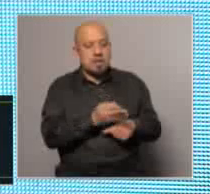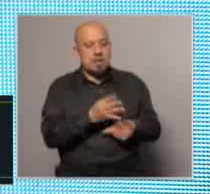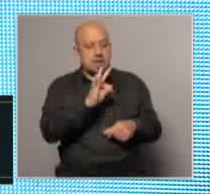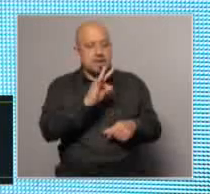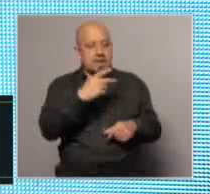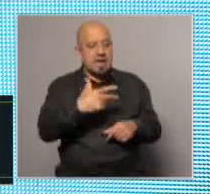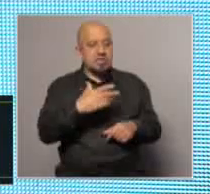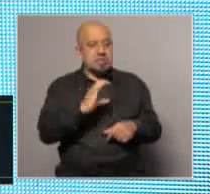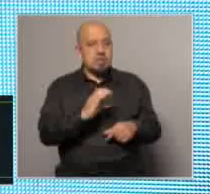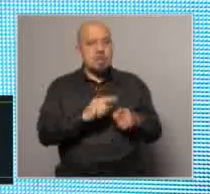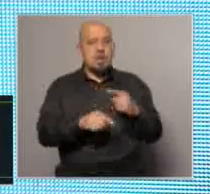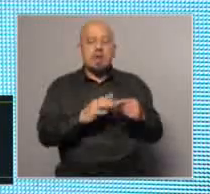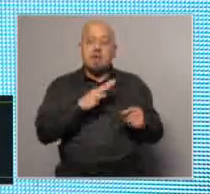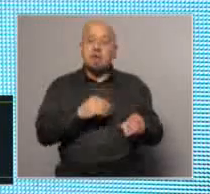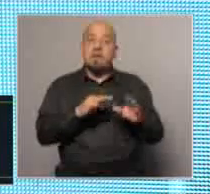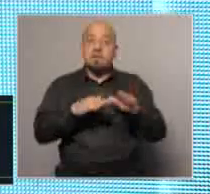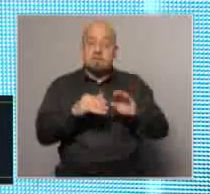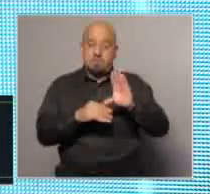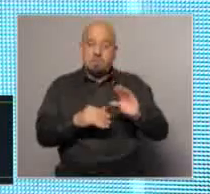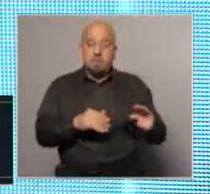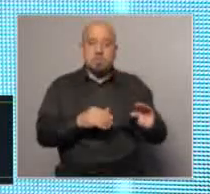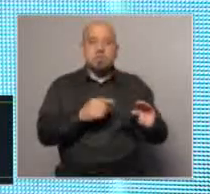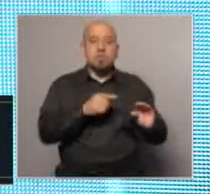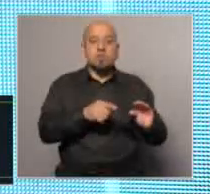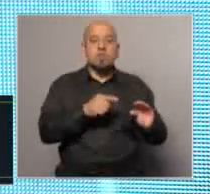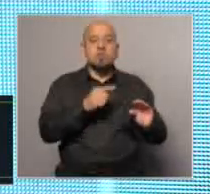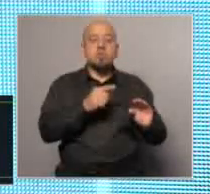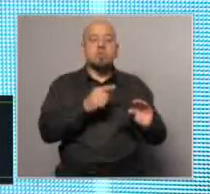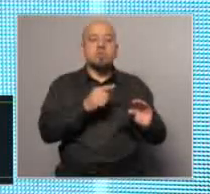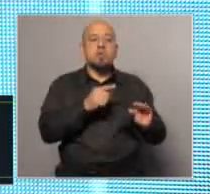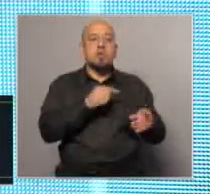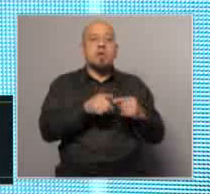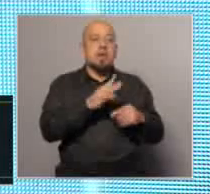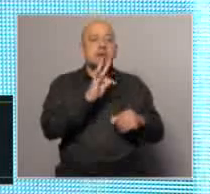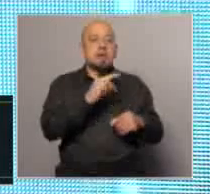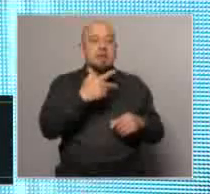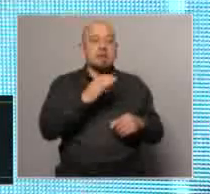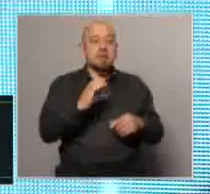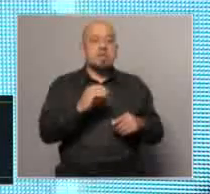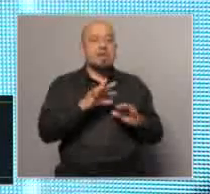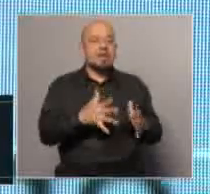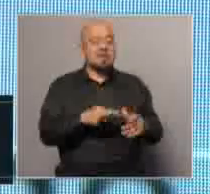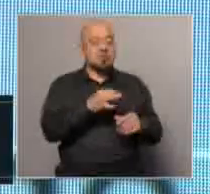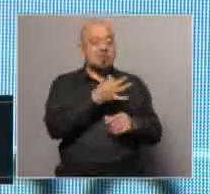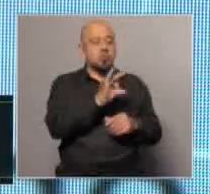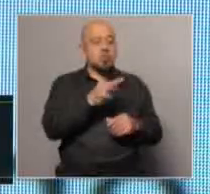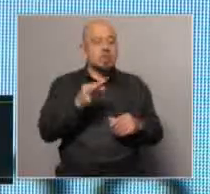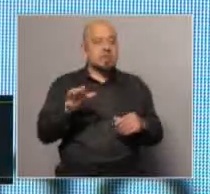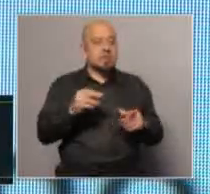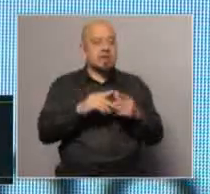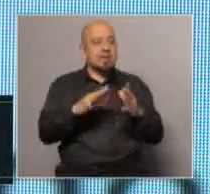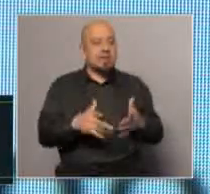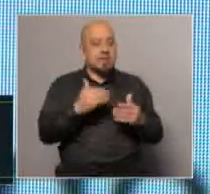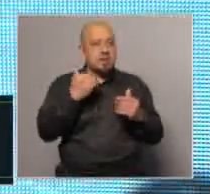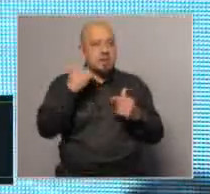menos, inclusive, de esa cantidad de THC. La otra aclaración es, el THC es un componente psicoactivo, pero hay